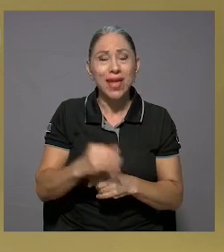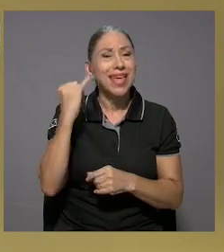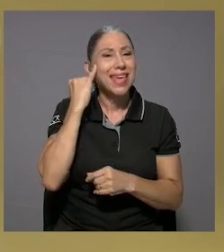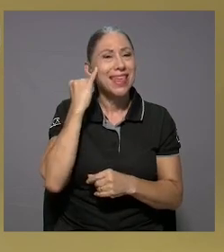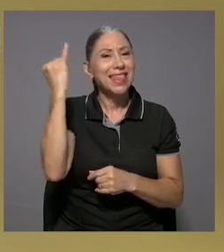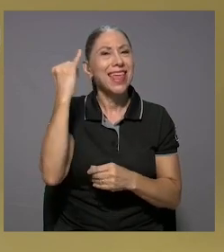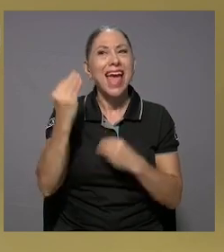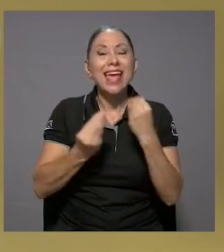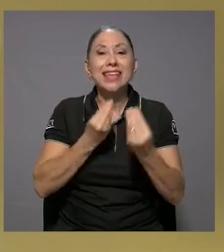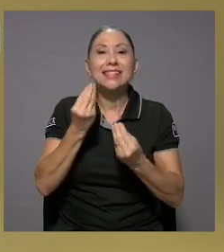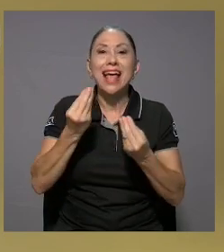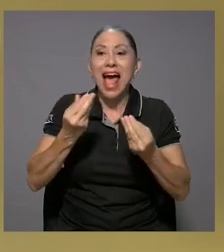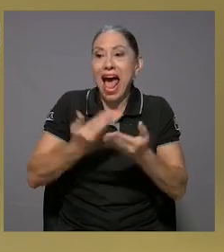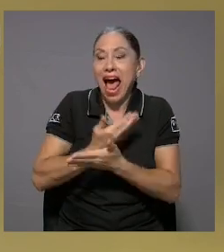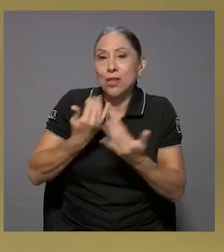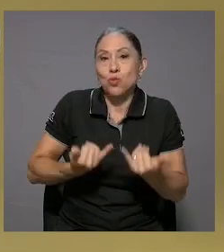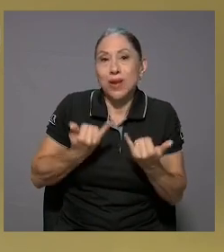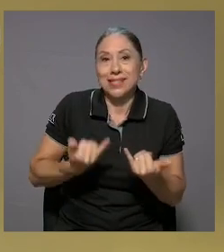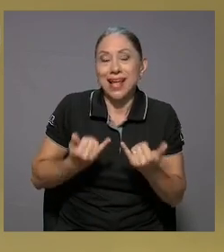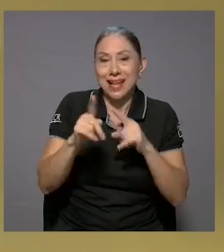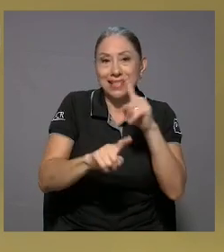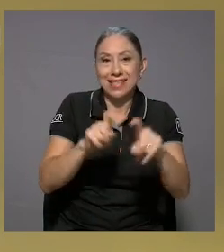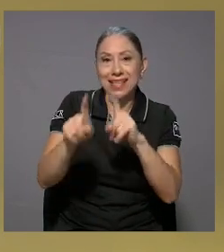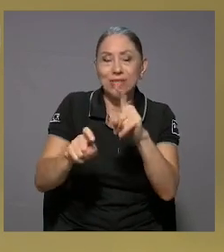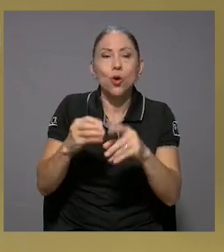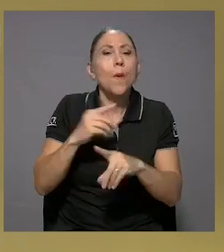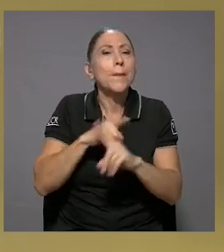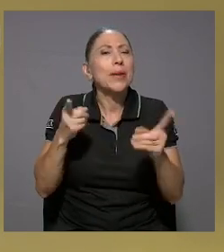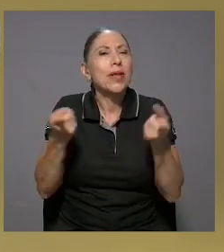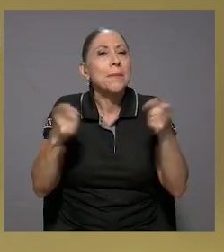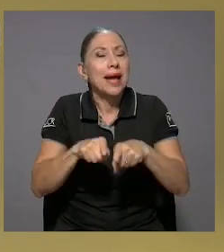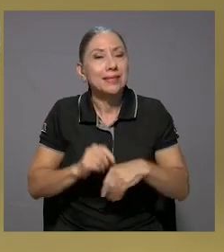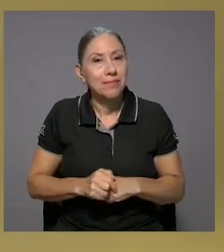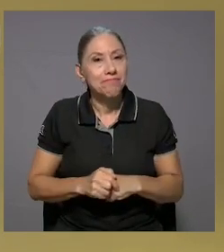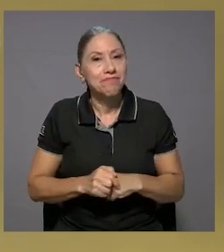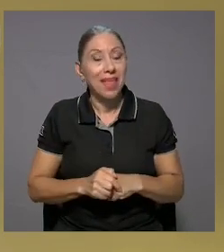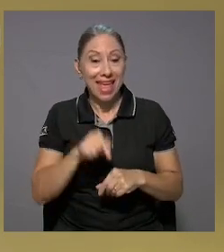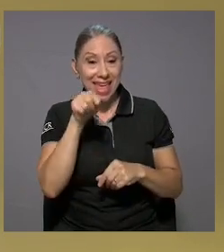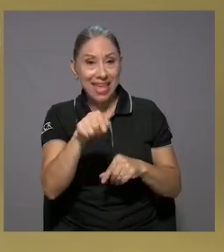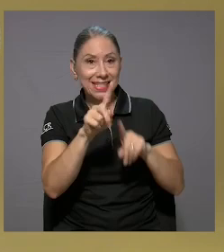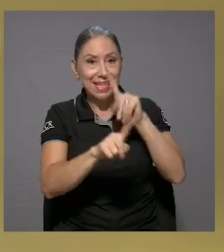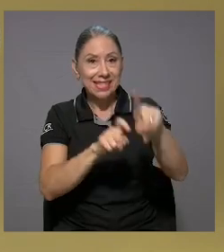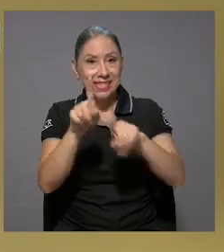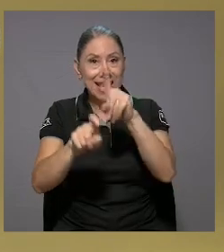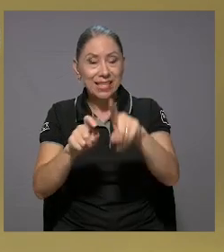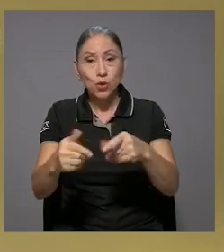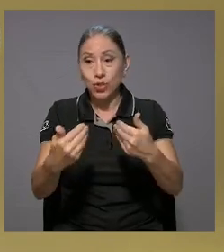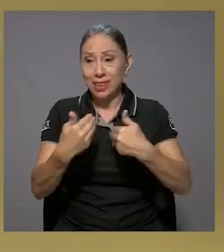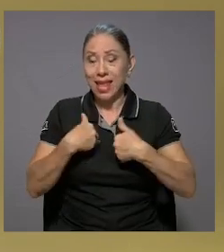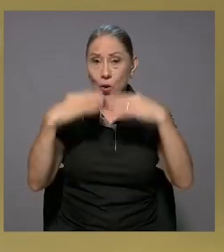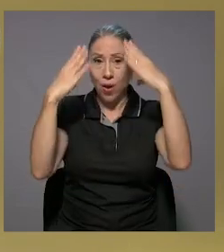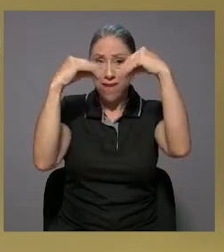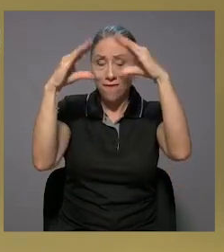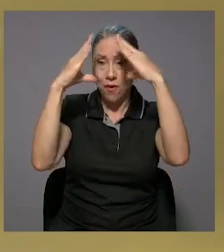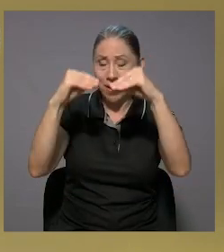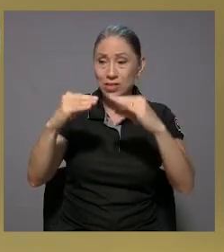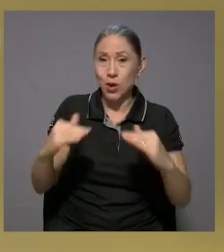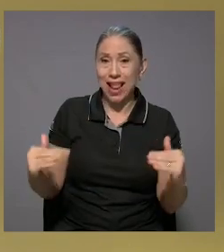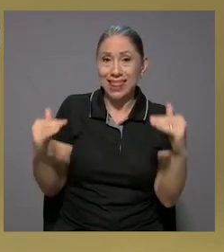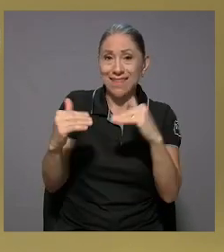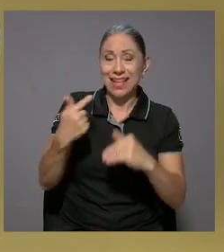idea es actualizar de alguna forma el censo. ¿Qué es lo que pasa? En el censo yo tengo pues la información al nivel que yo necesito,